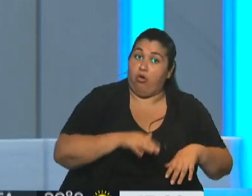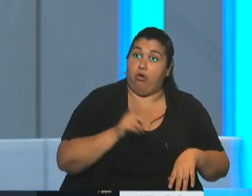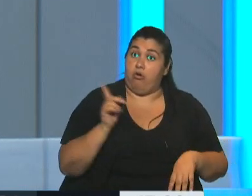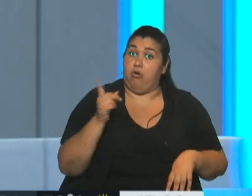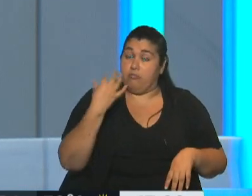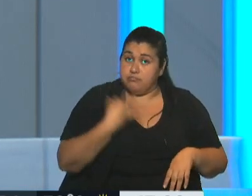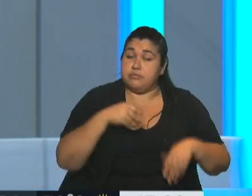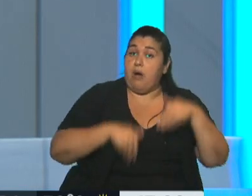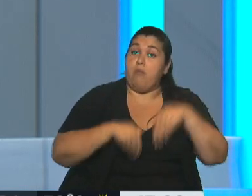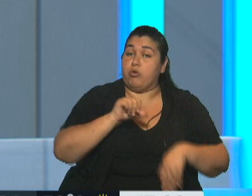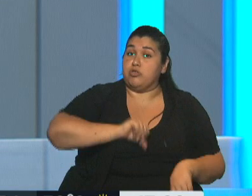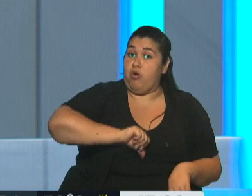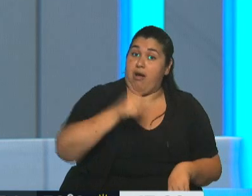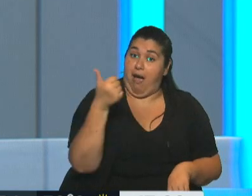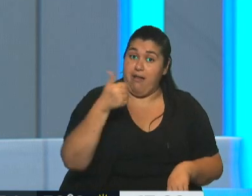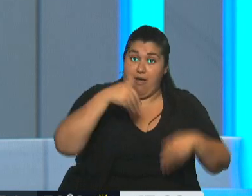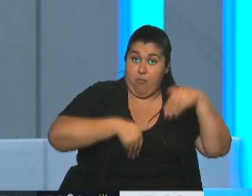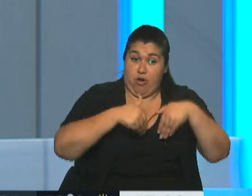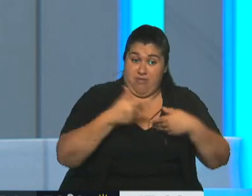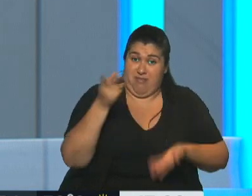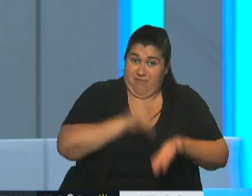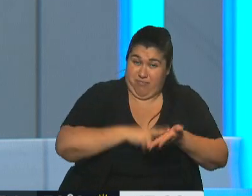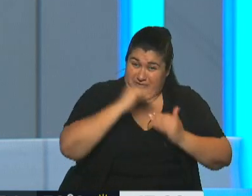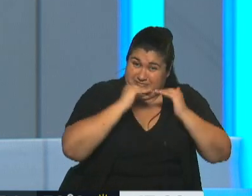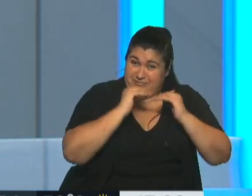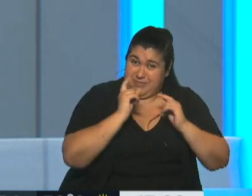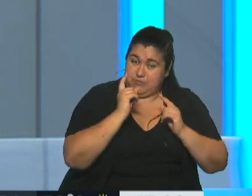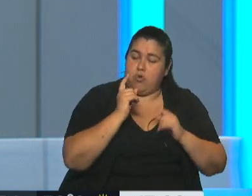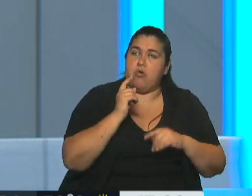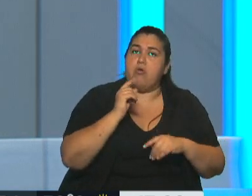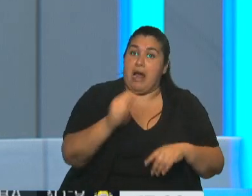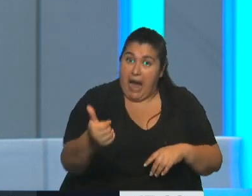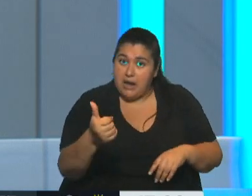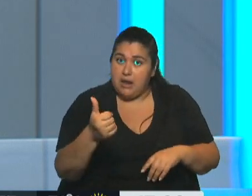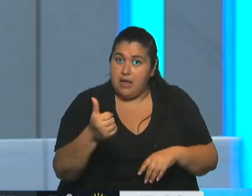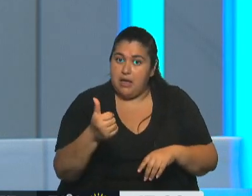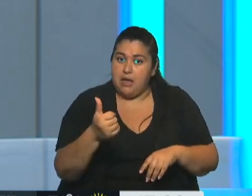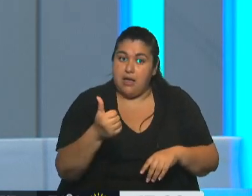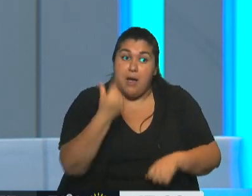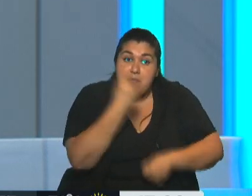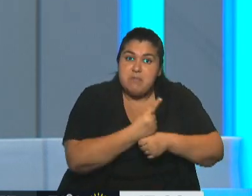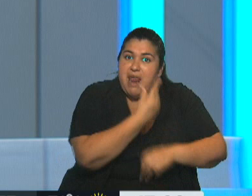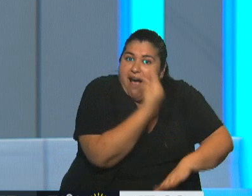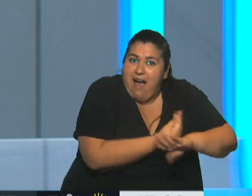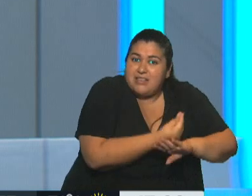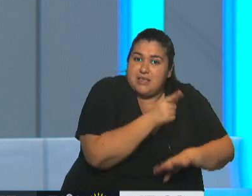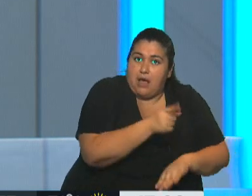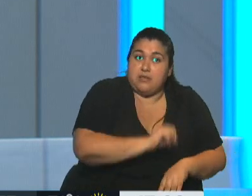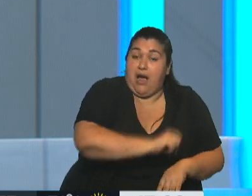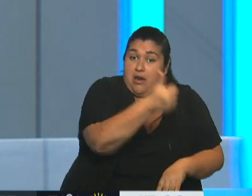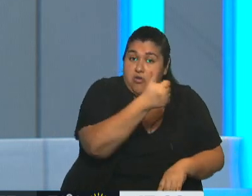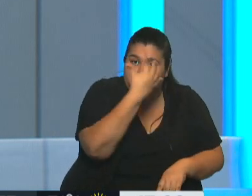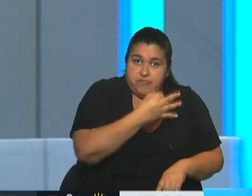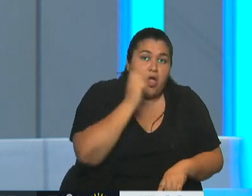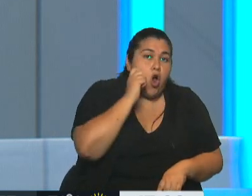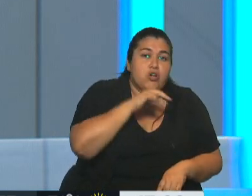elecciones, en el balotaje, o sea, efectivamente la primera candidata, la que resulta ganadora, es Luisa